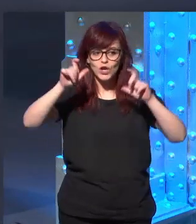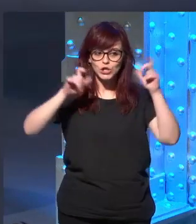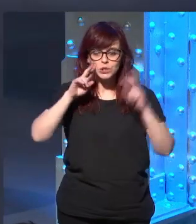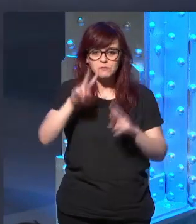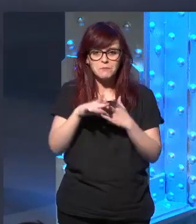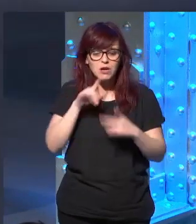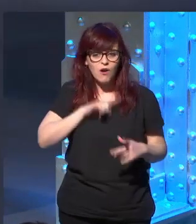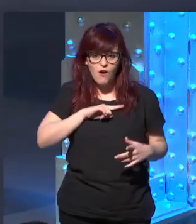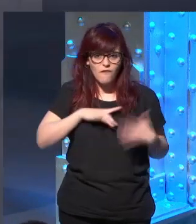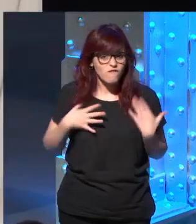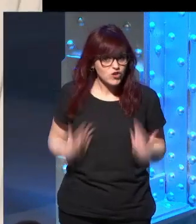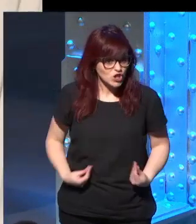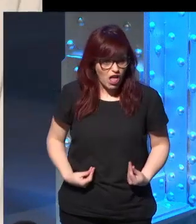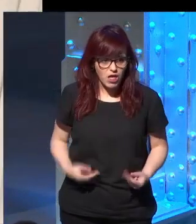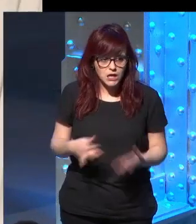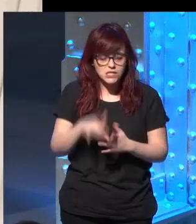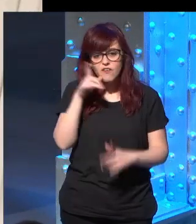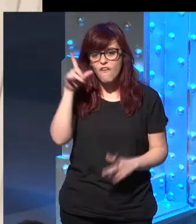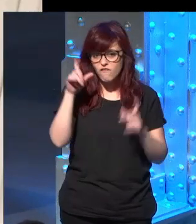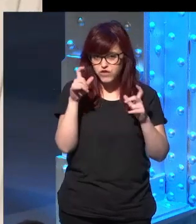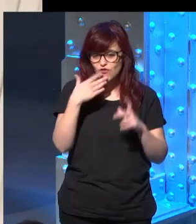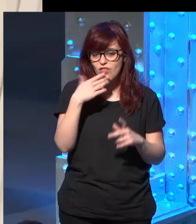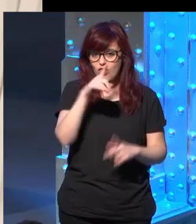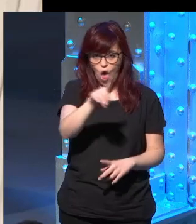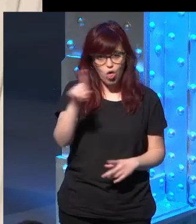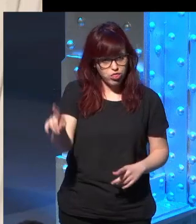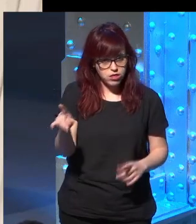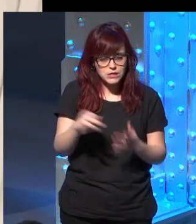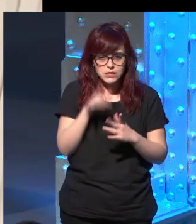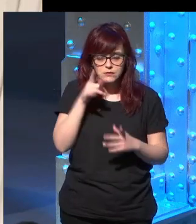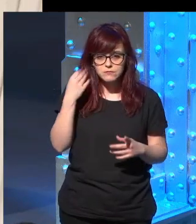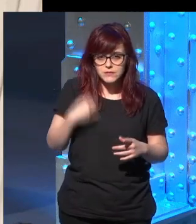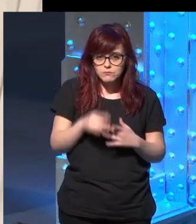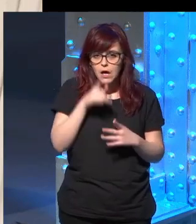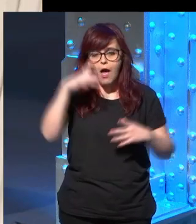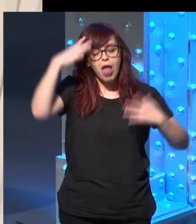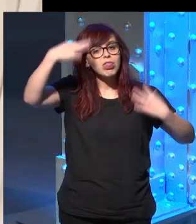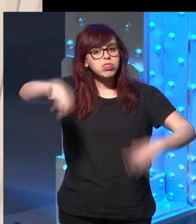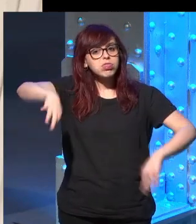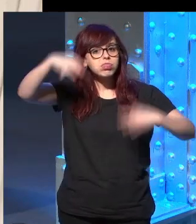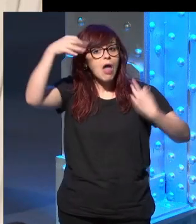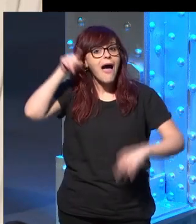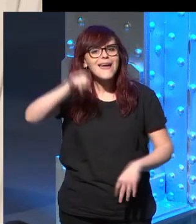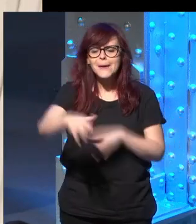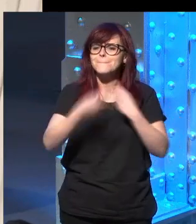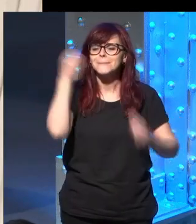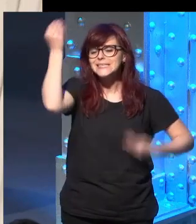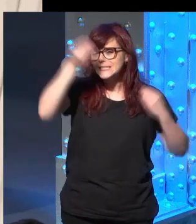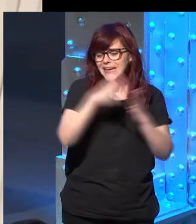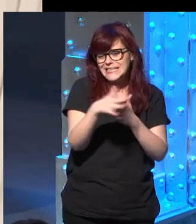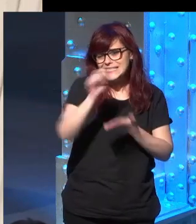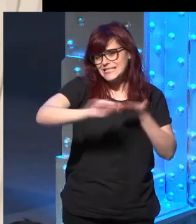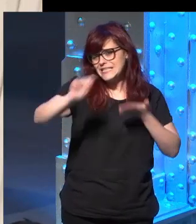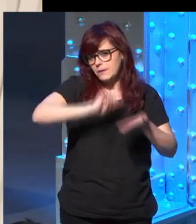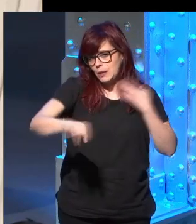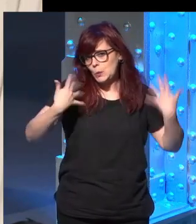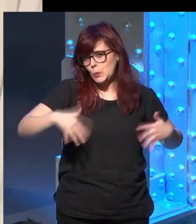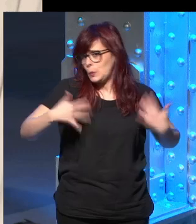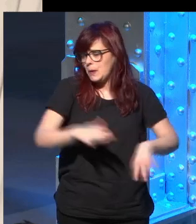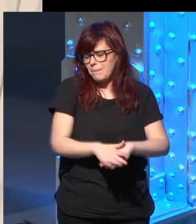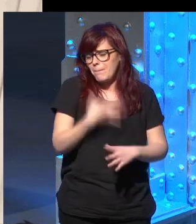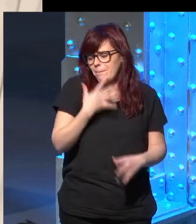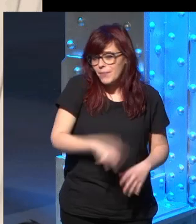nada frustrada. Eso te iba a decir, ¿no? Soy yo con 11 años. Eres tú. Llena de candor e inocencia y pensaba que podía escribir, vamos, pensaba que ahora, o